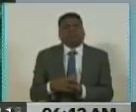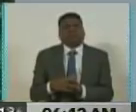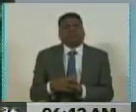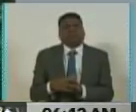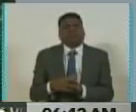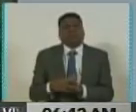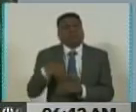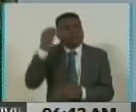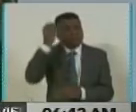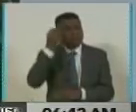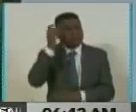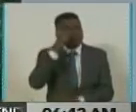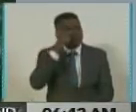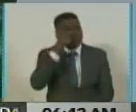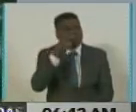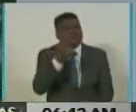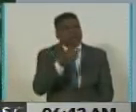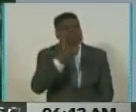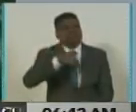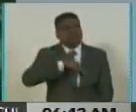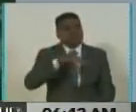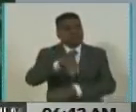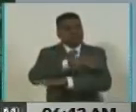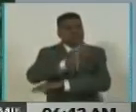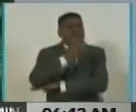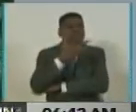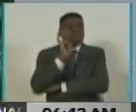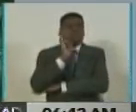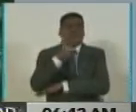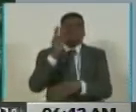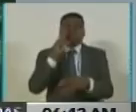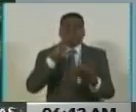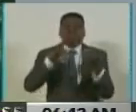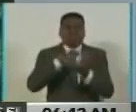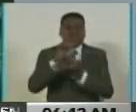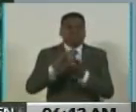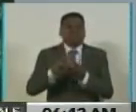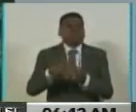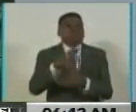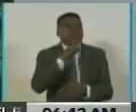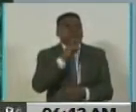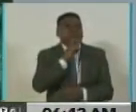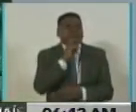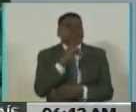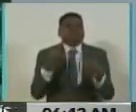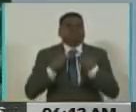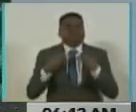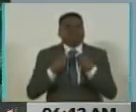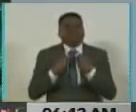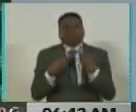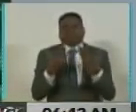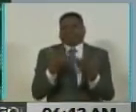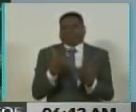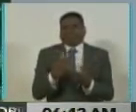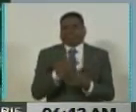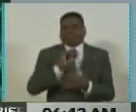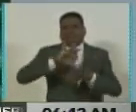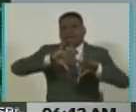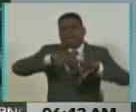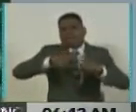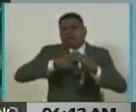la ciudadanía, porque uno que está en la calle uno sabe que hay problemas graves en la calle, hay problemas graves de sobrevivencia, de subsistencia,